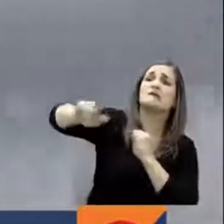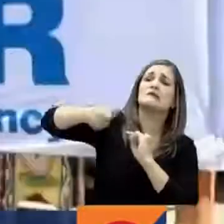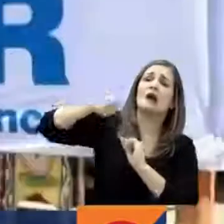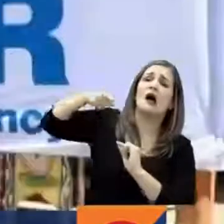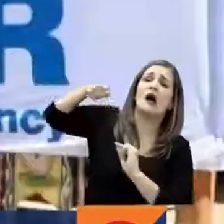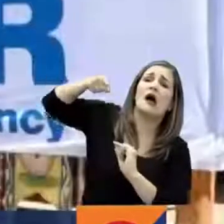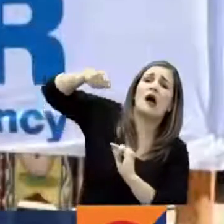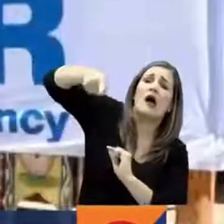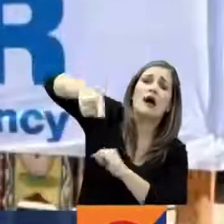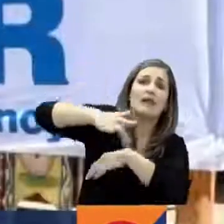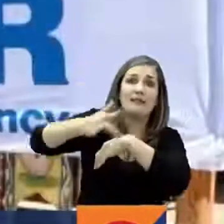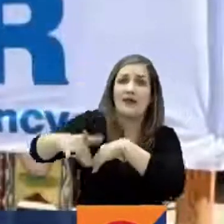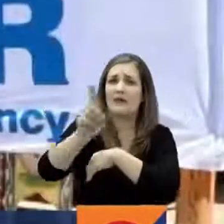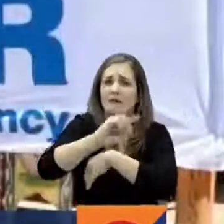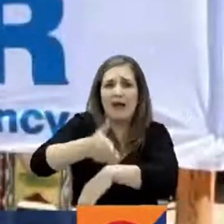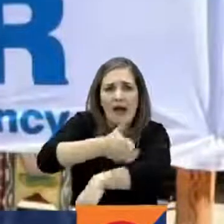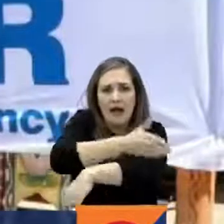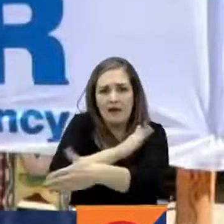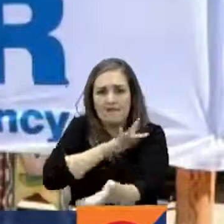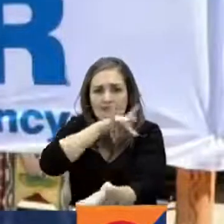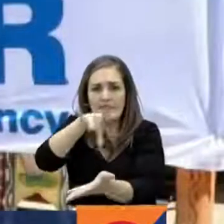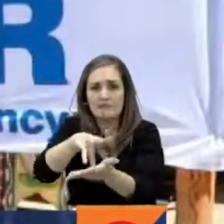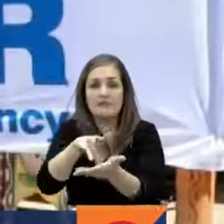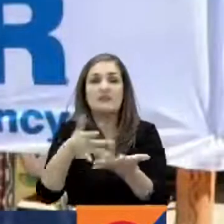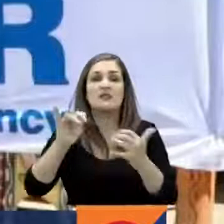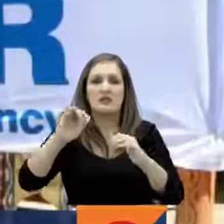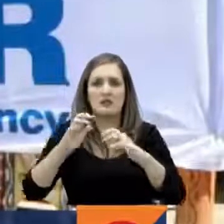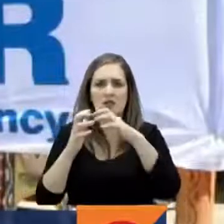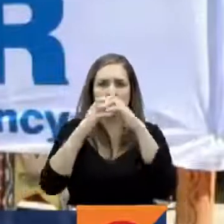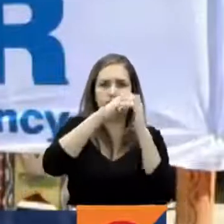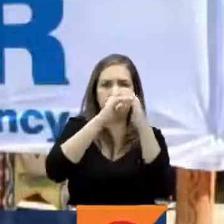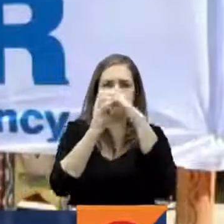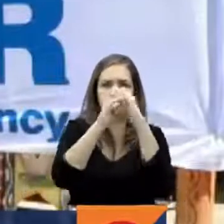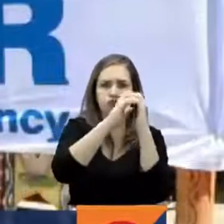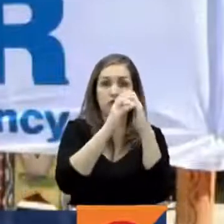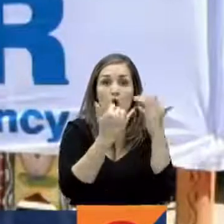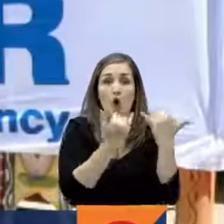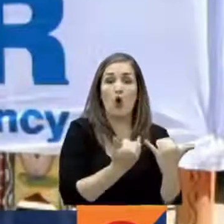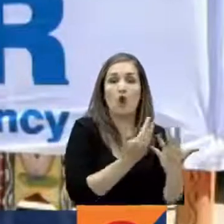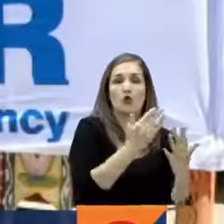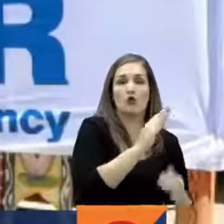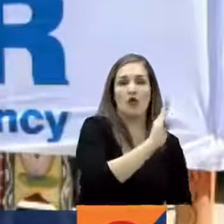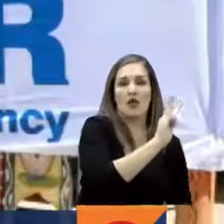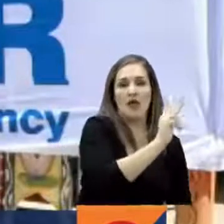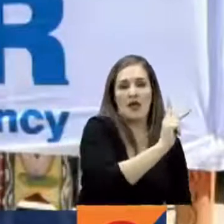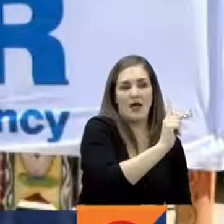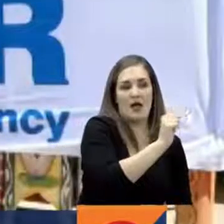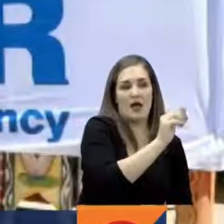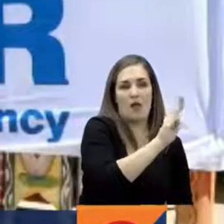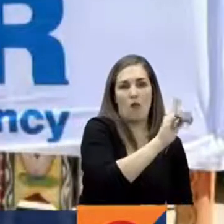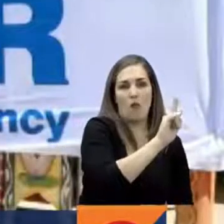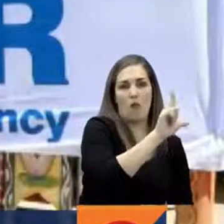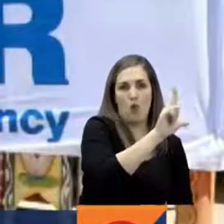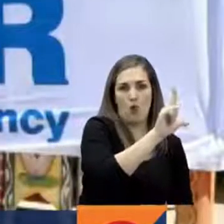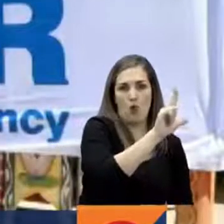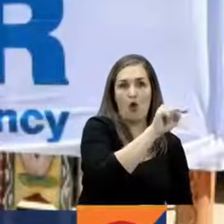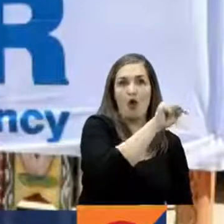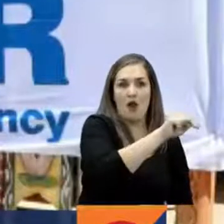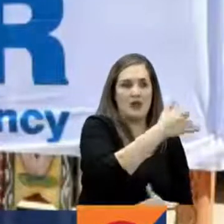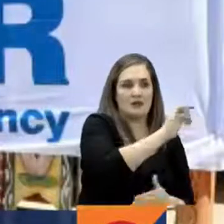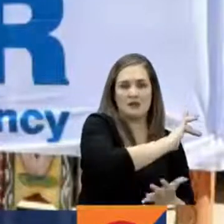a destiempo. El primer convoy que salió de Kabul hoy logró ayudar inmediatamente 4.000 personas con tiendas de